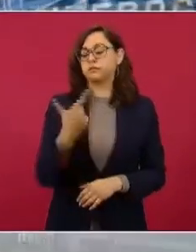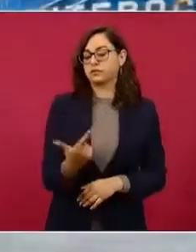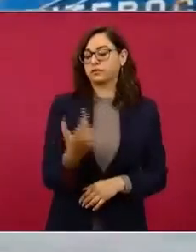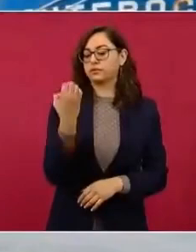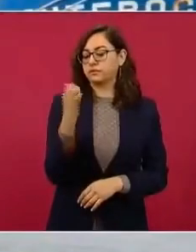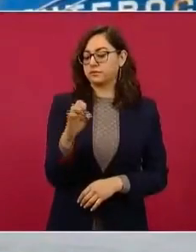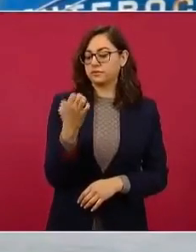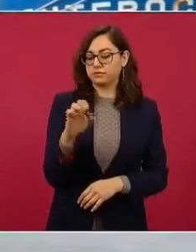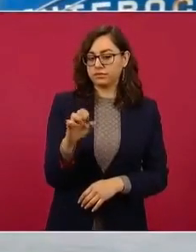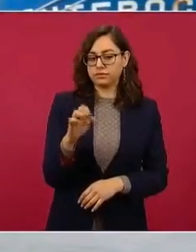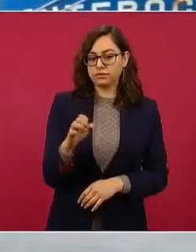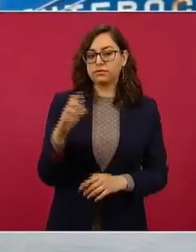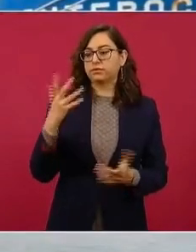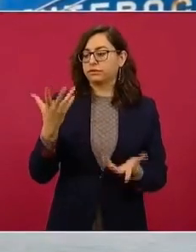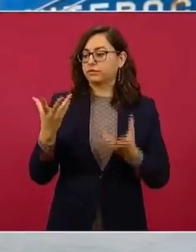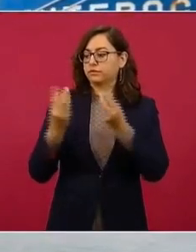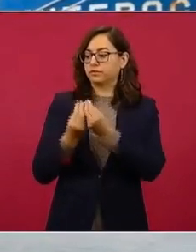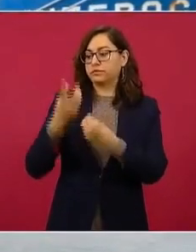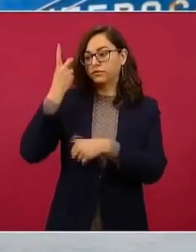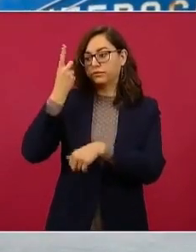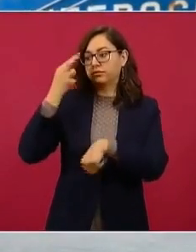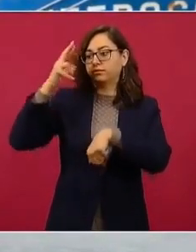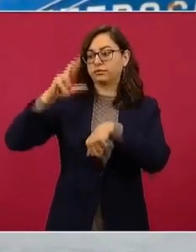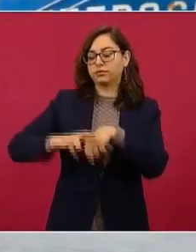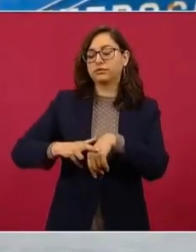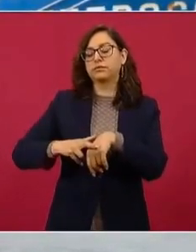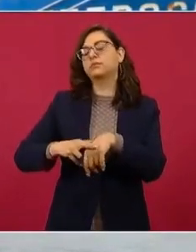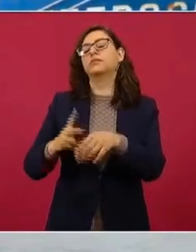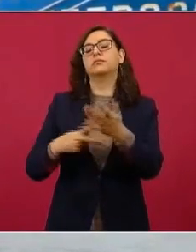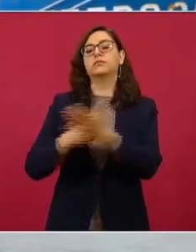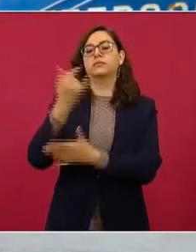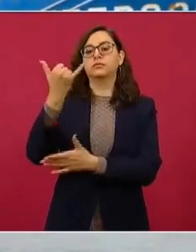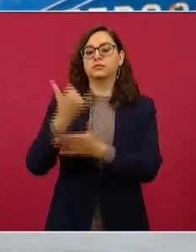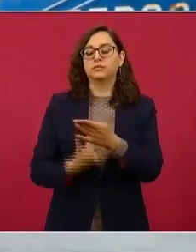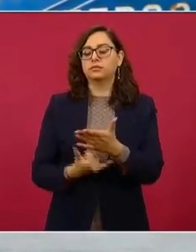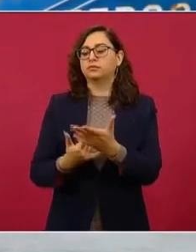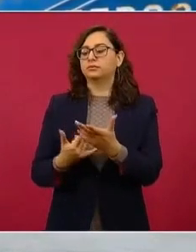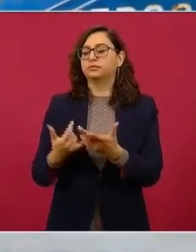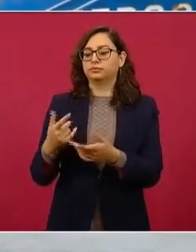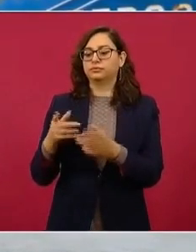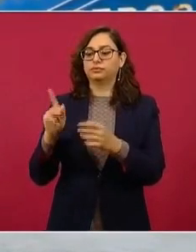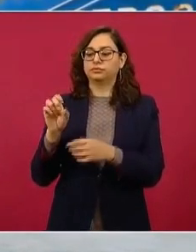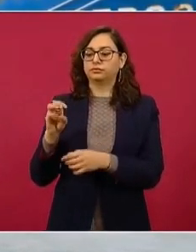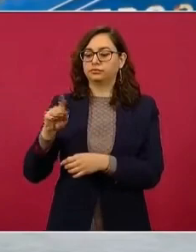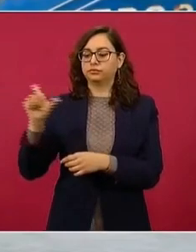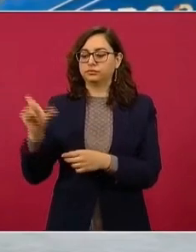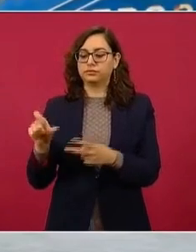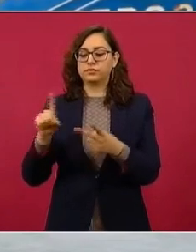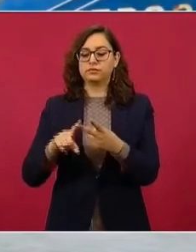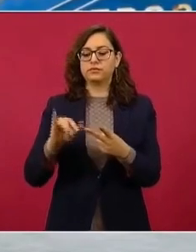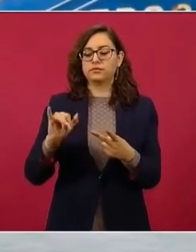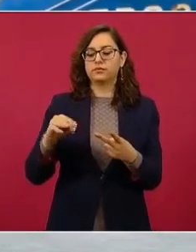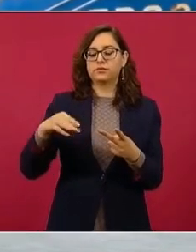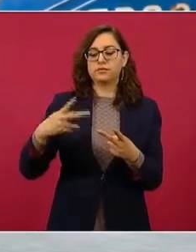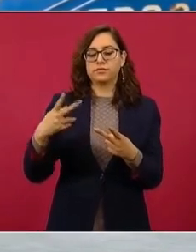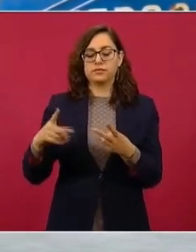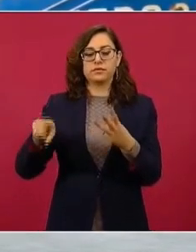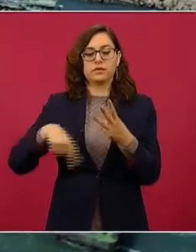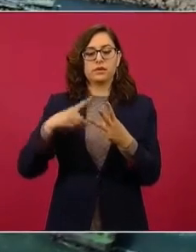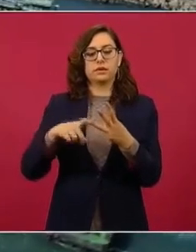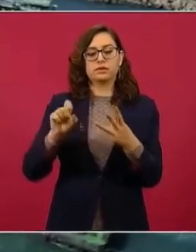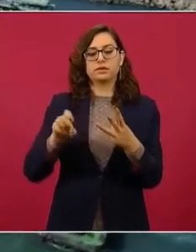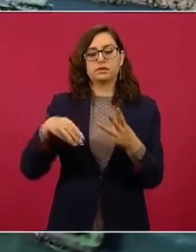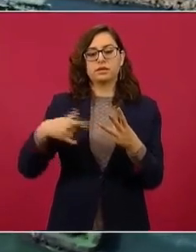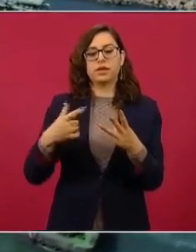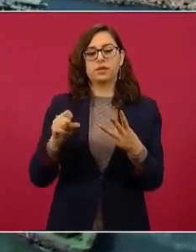Enero, estoy con el director del proyecto por parte de Pemex, el director del IMP y el vicepresidente de Samsung, donde